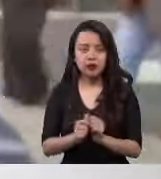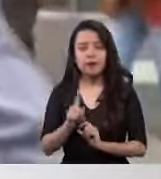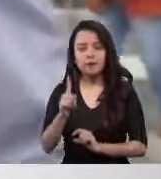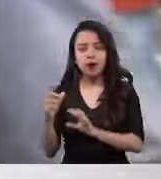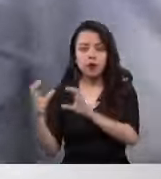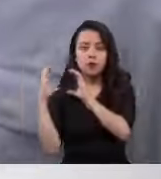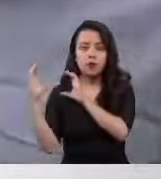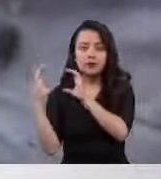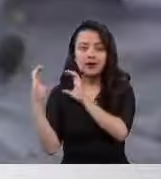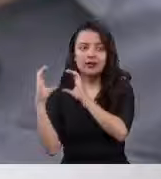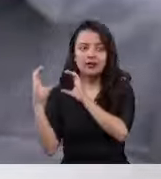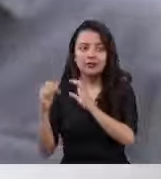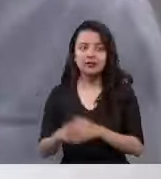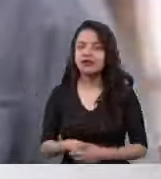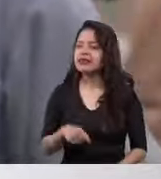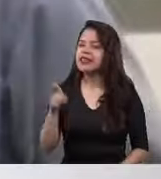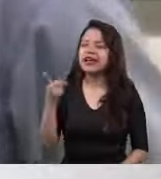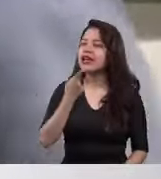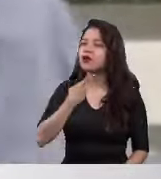Las mujeres.